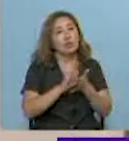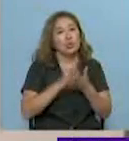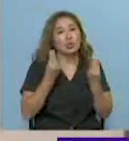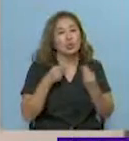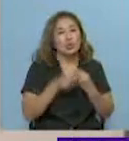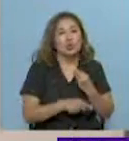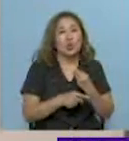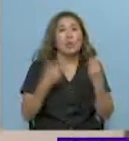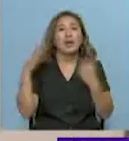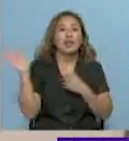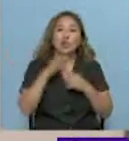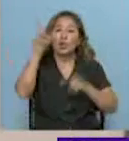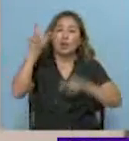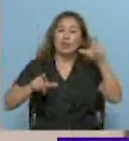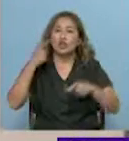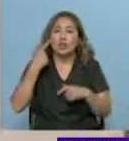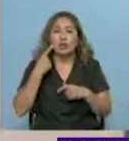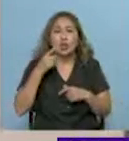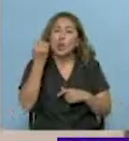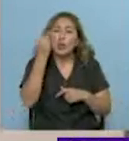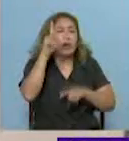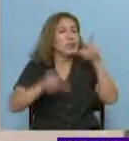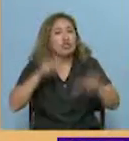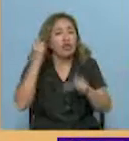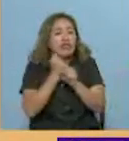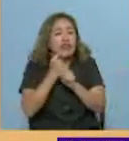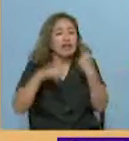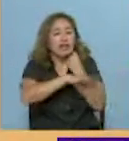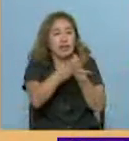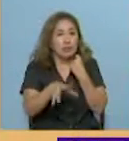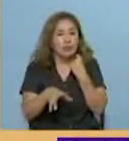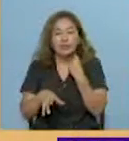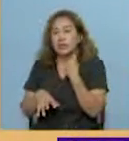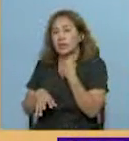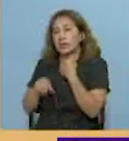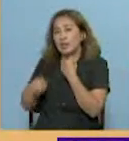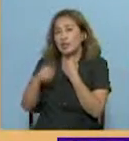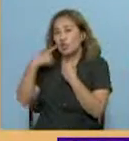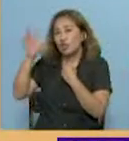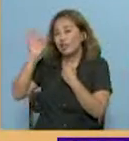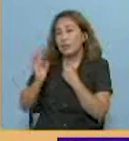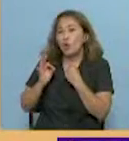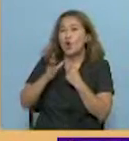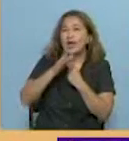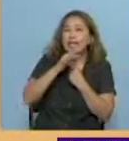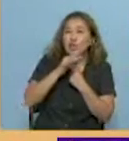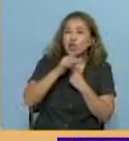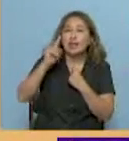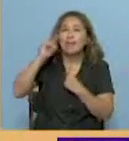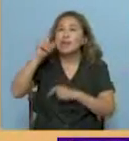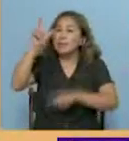para que toda la gente que cuánta gente vive el tabaco más o menos en forma directa de todos los tenemos son de 14 a 15 mil